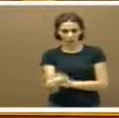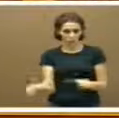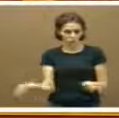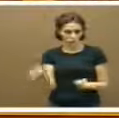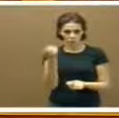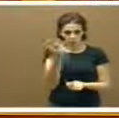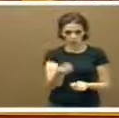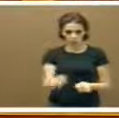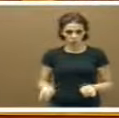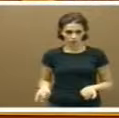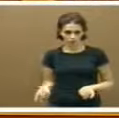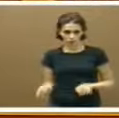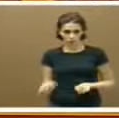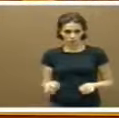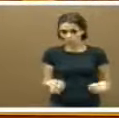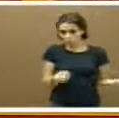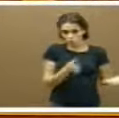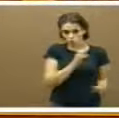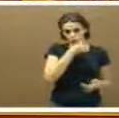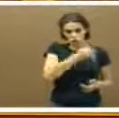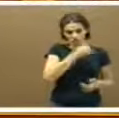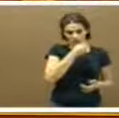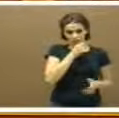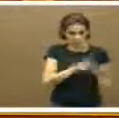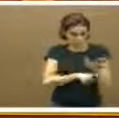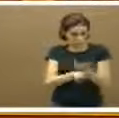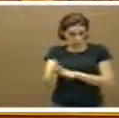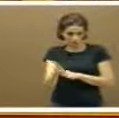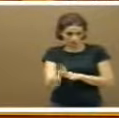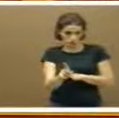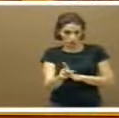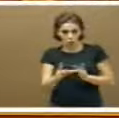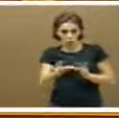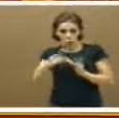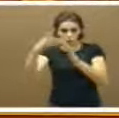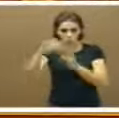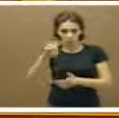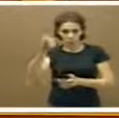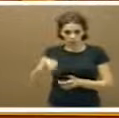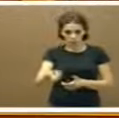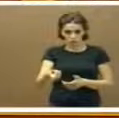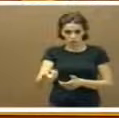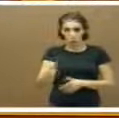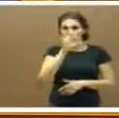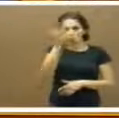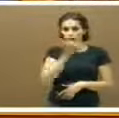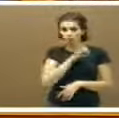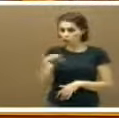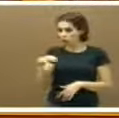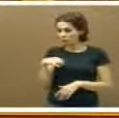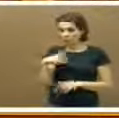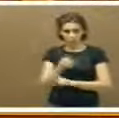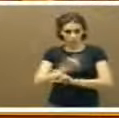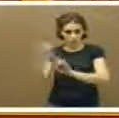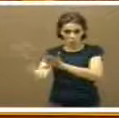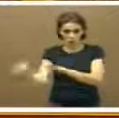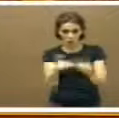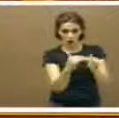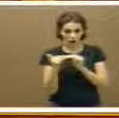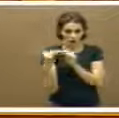avanzase el Partido Socialista. Y yo quiero decir aquí, todos lo sabemos, ni una sola comunidad autónoma está